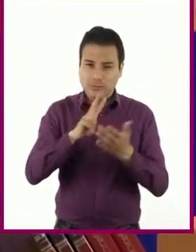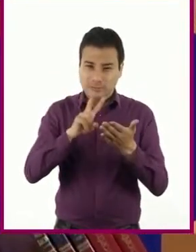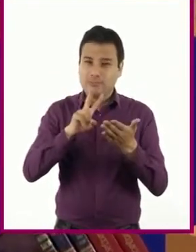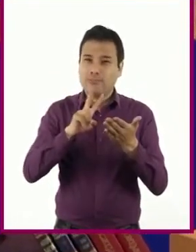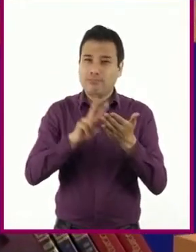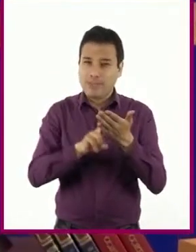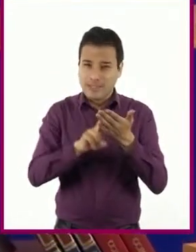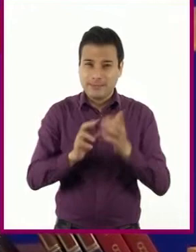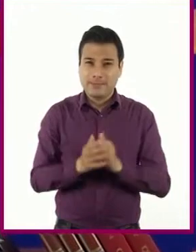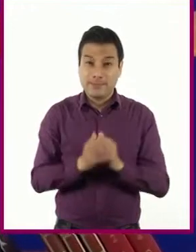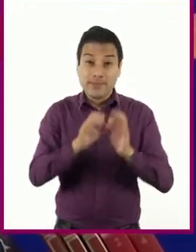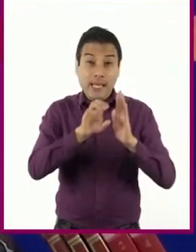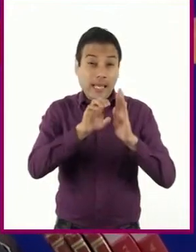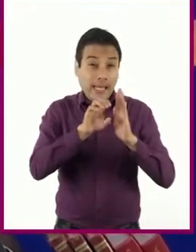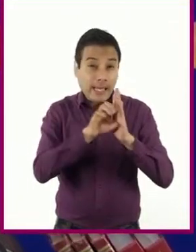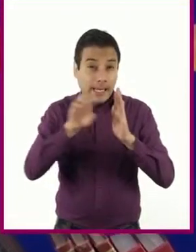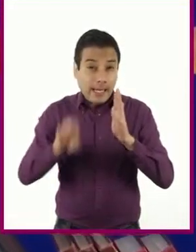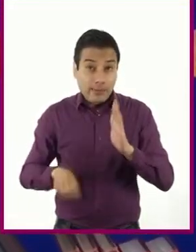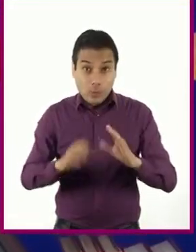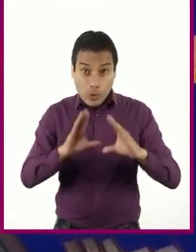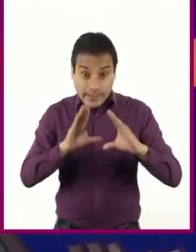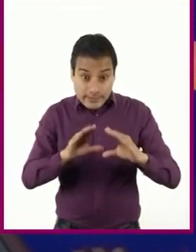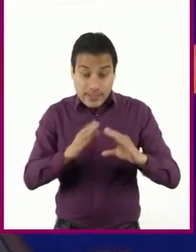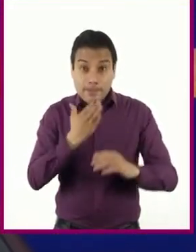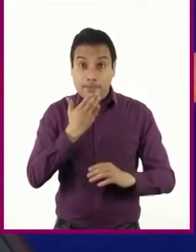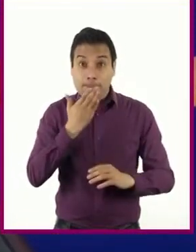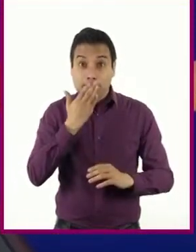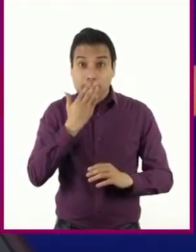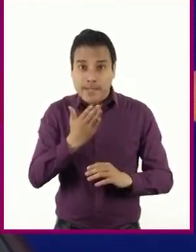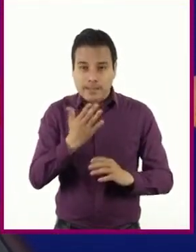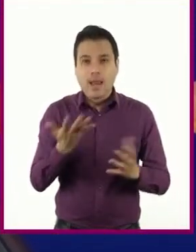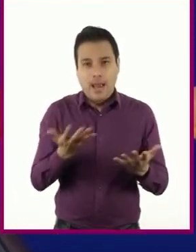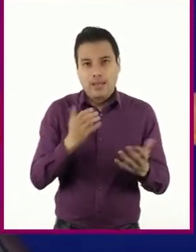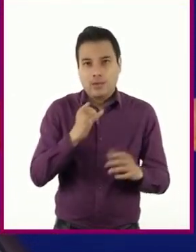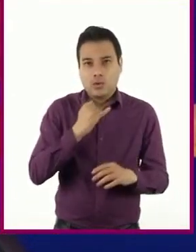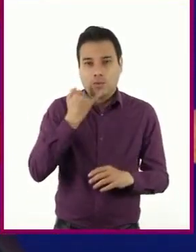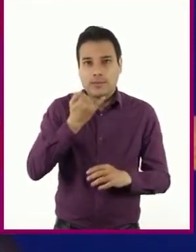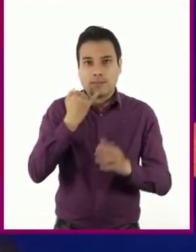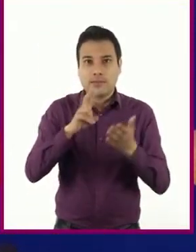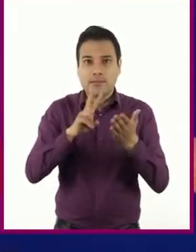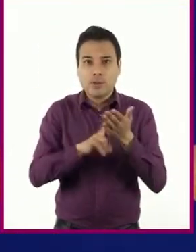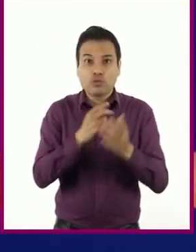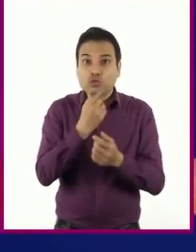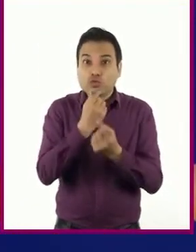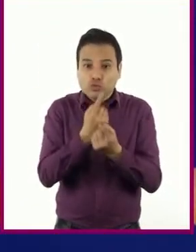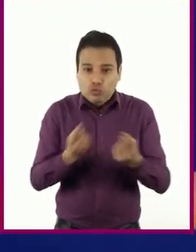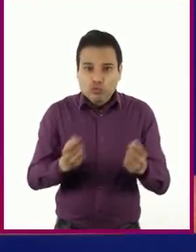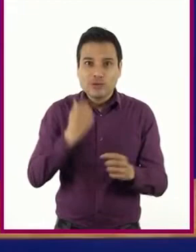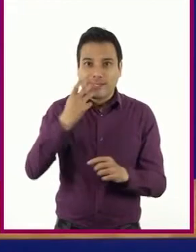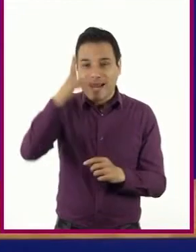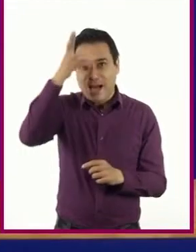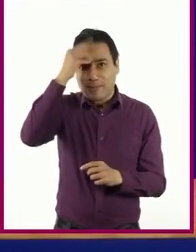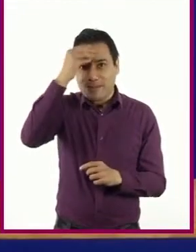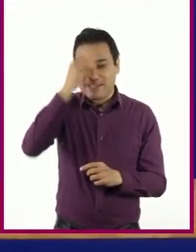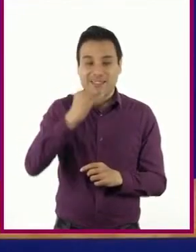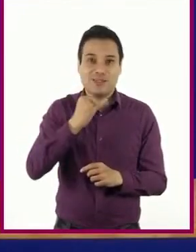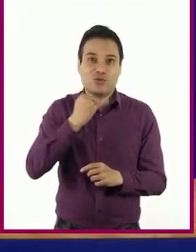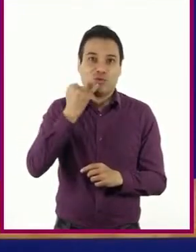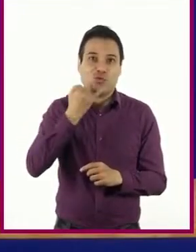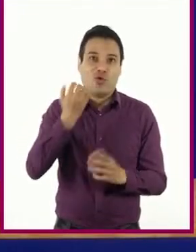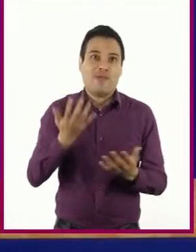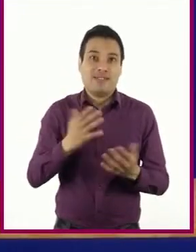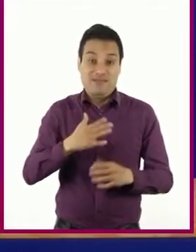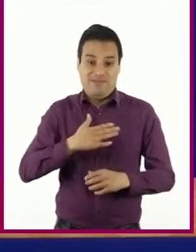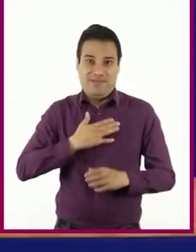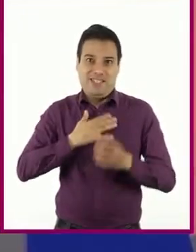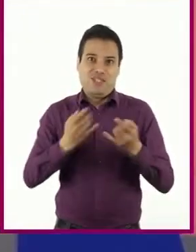cabo, tal vez se apreciaría y se tendría la intención de aprender para preservar toda nuestra historia y las raíces